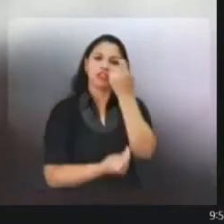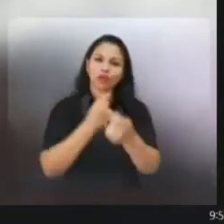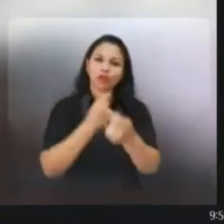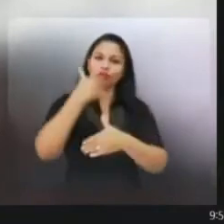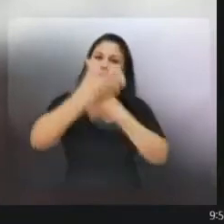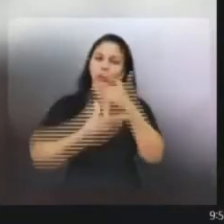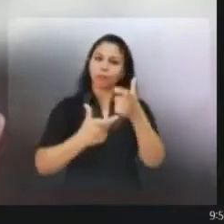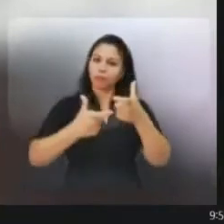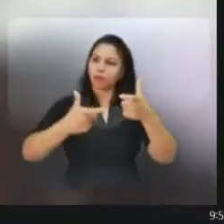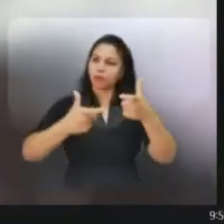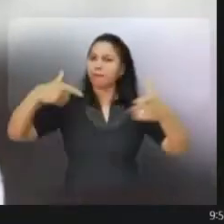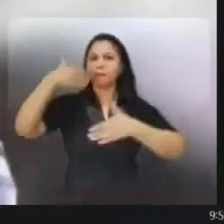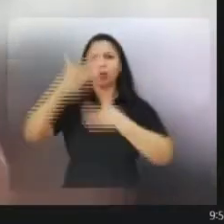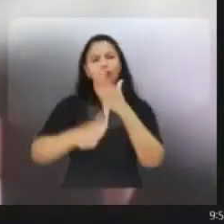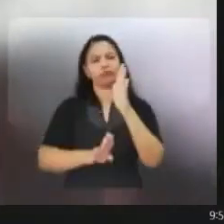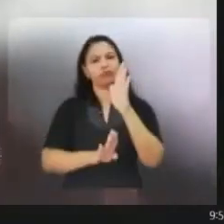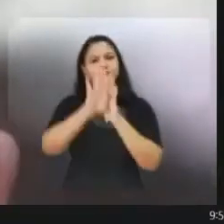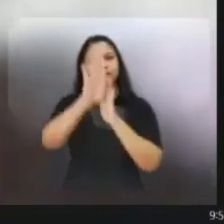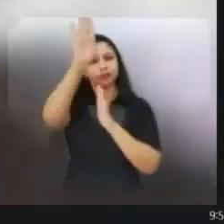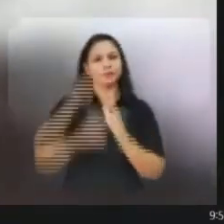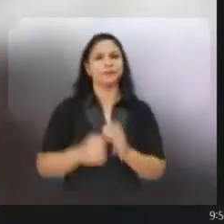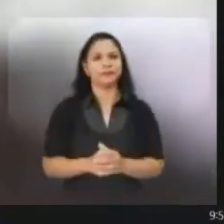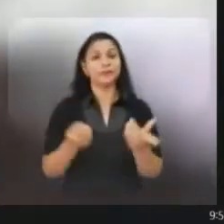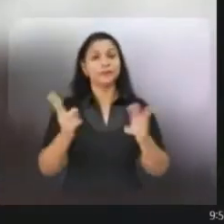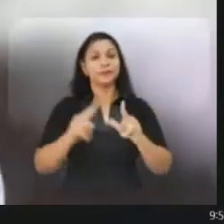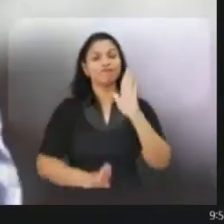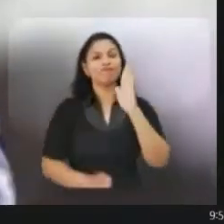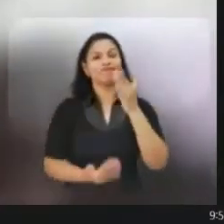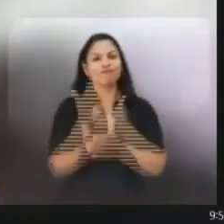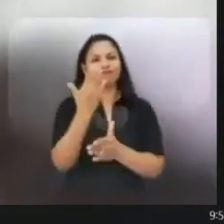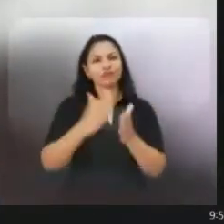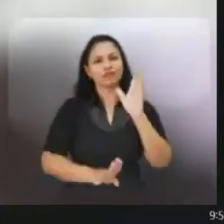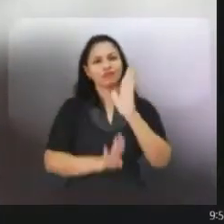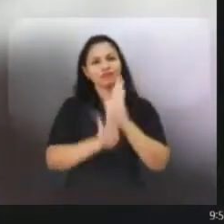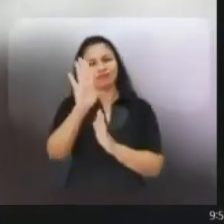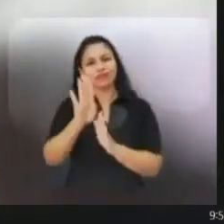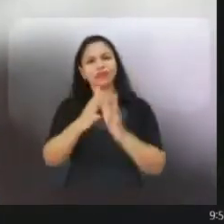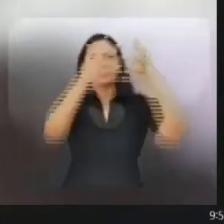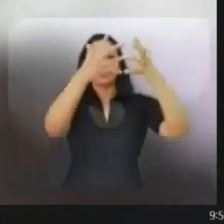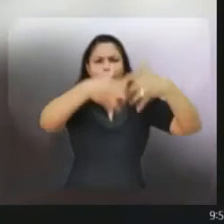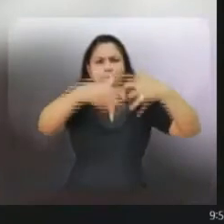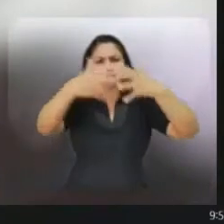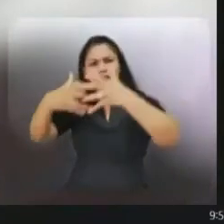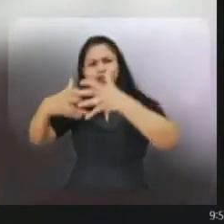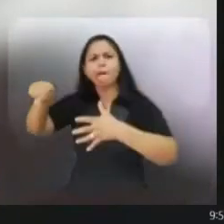que quizás los mejores desarrollos van a ser provistos por las mismas empresas